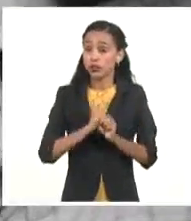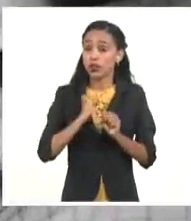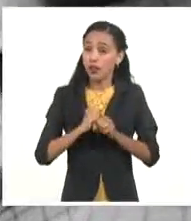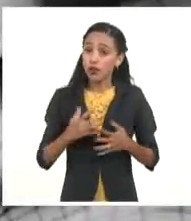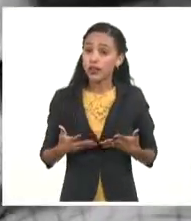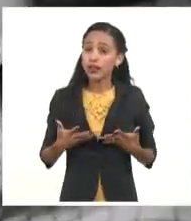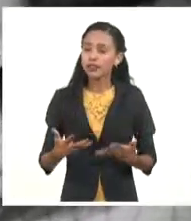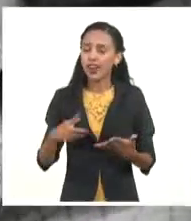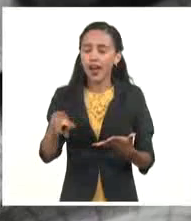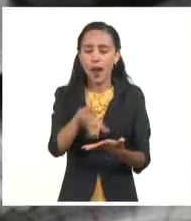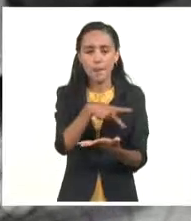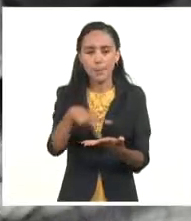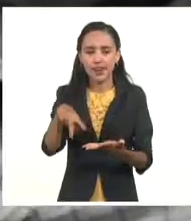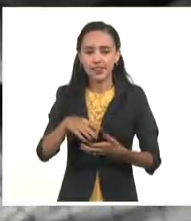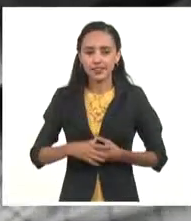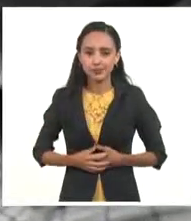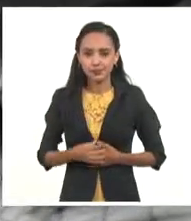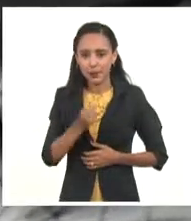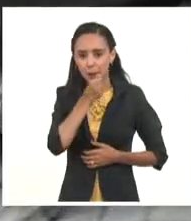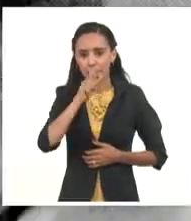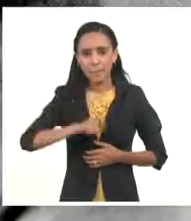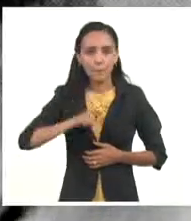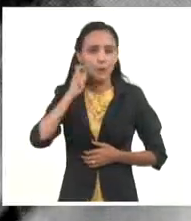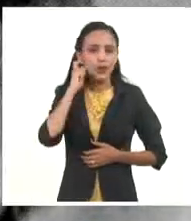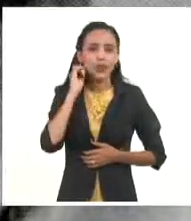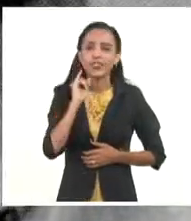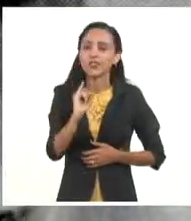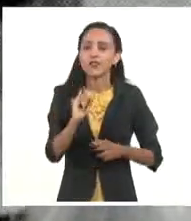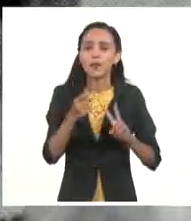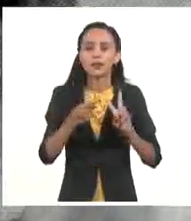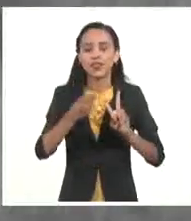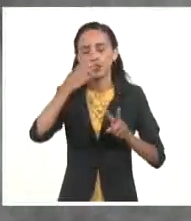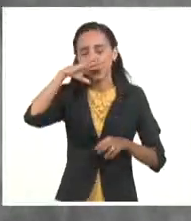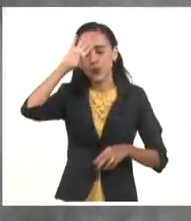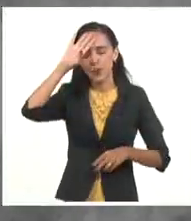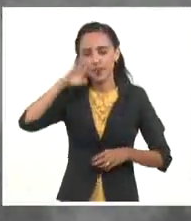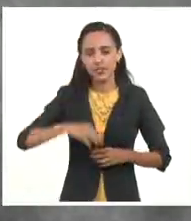al arte danzario irina martínez odio sistema informativo de la televisión cubana